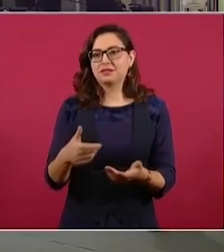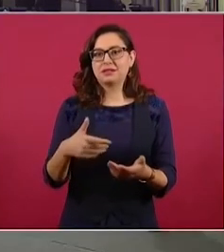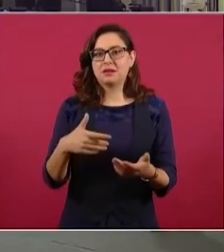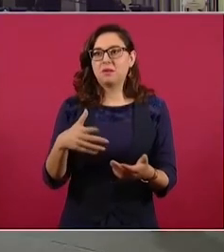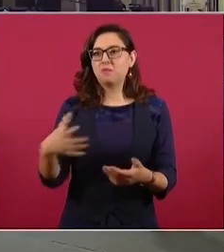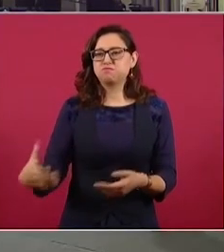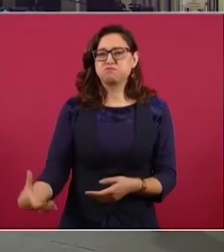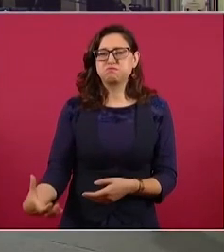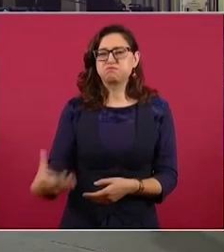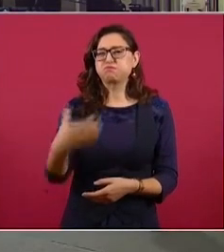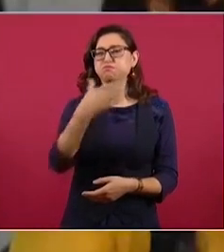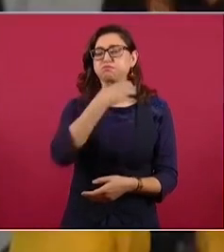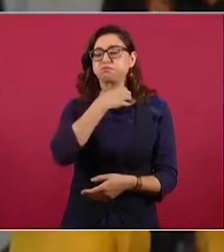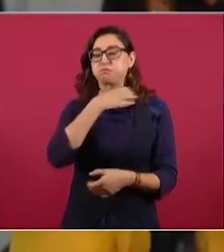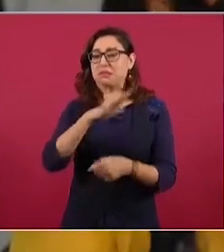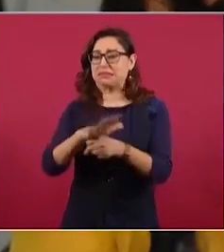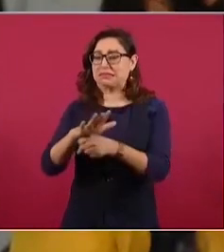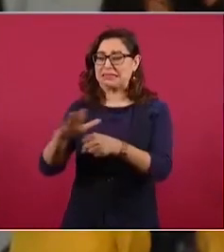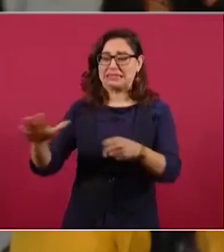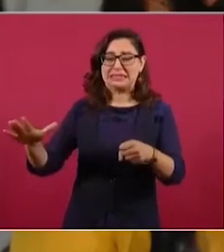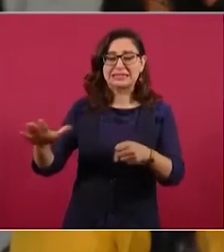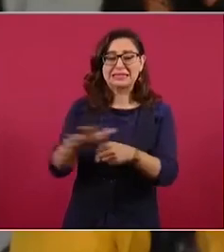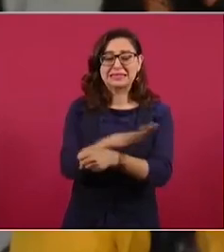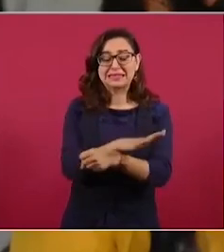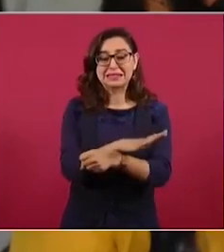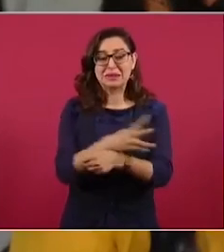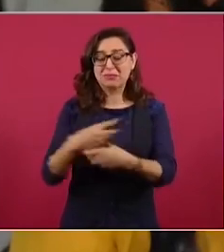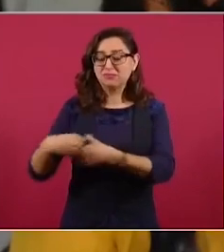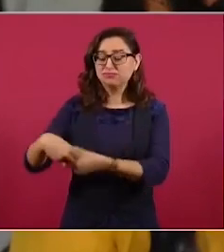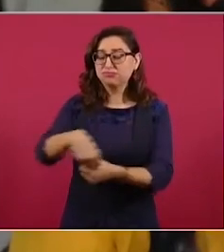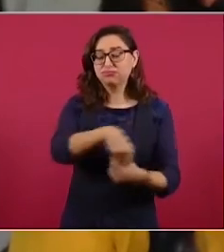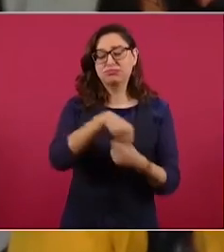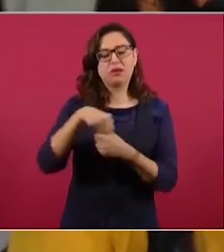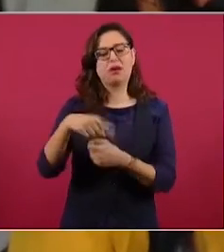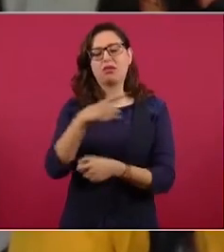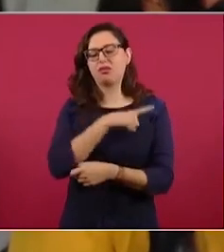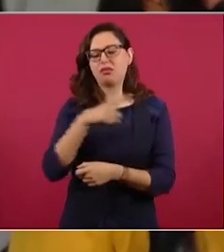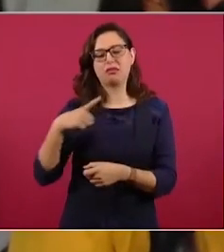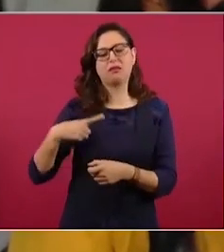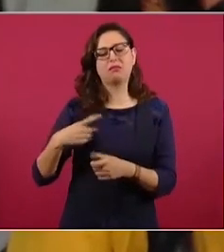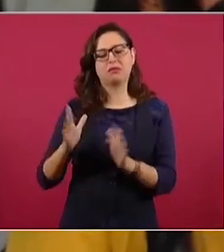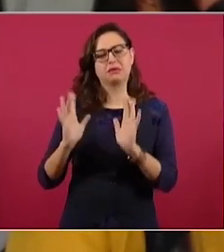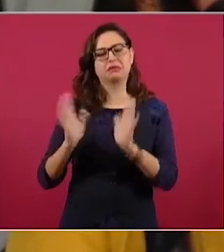esta limitación, esta reducción? Están haciendo el análisis